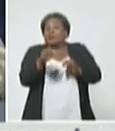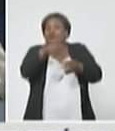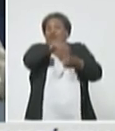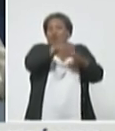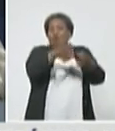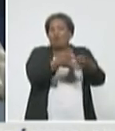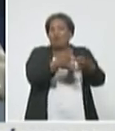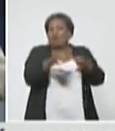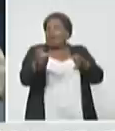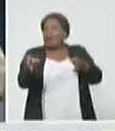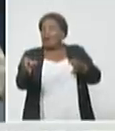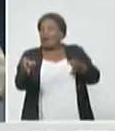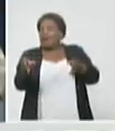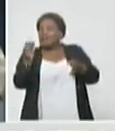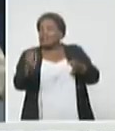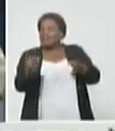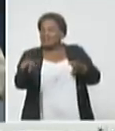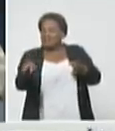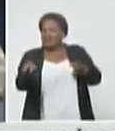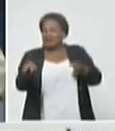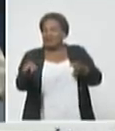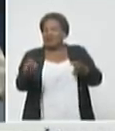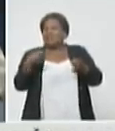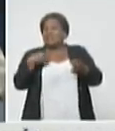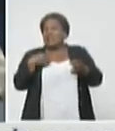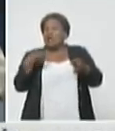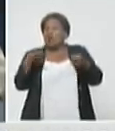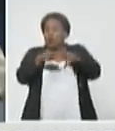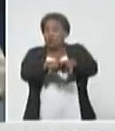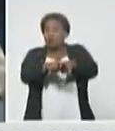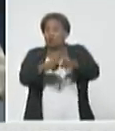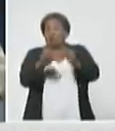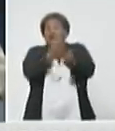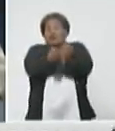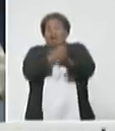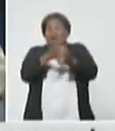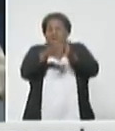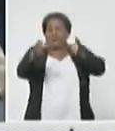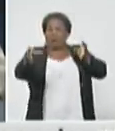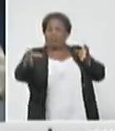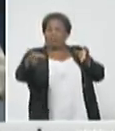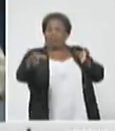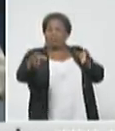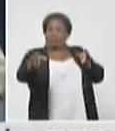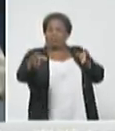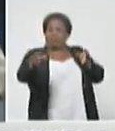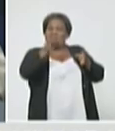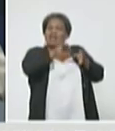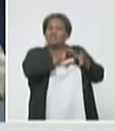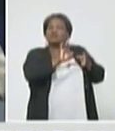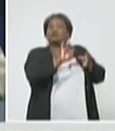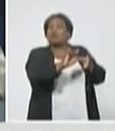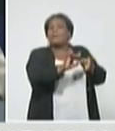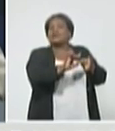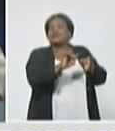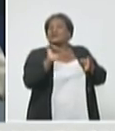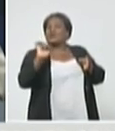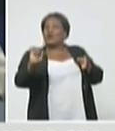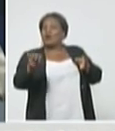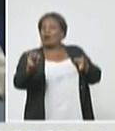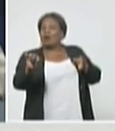tanto, tenerlos juntos en un riesgo, por lo tanto, se tienen separados. Incluso dentro de un mismo